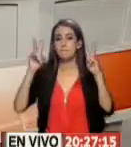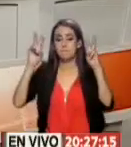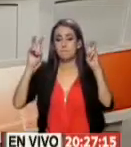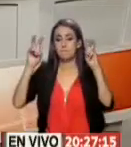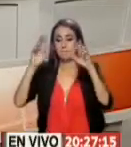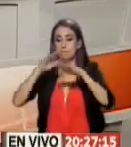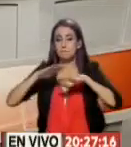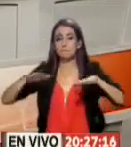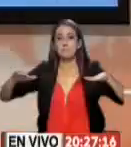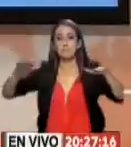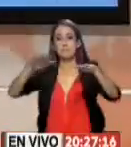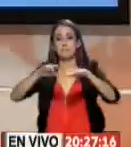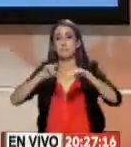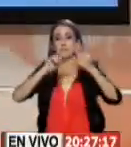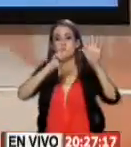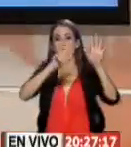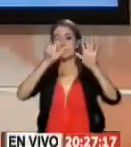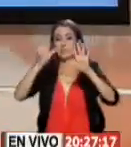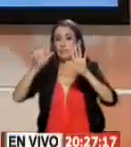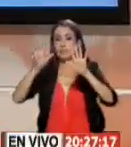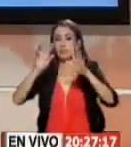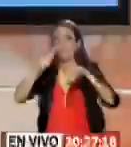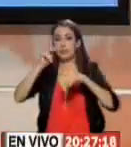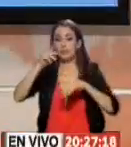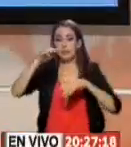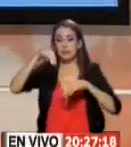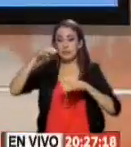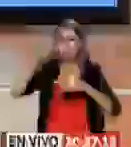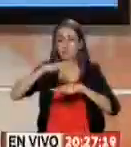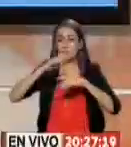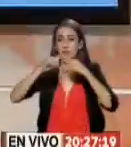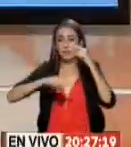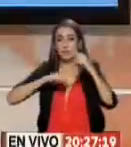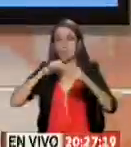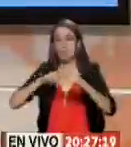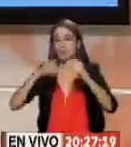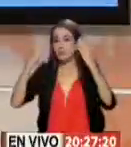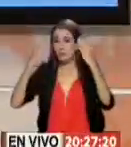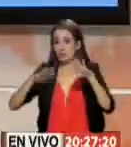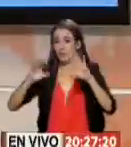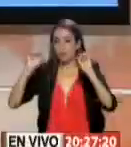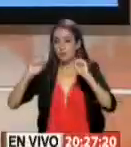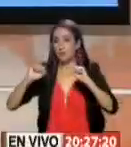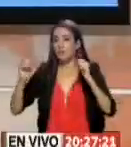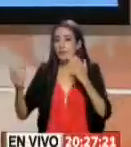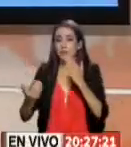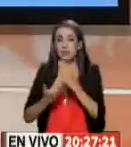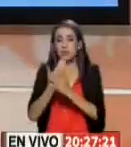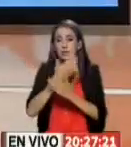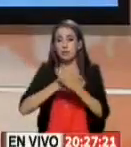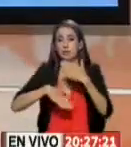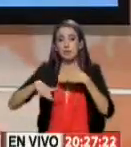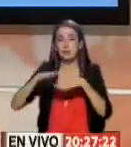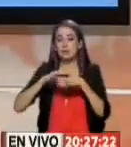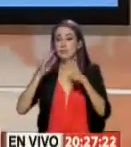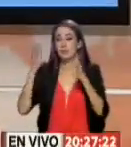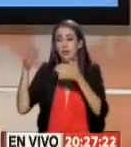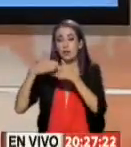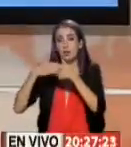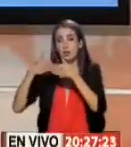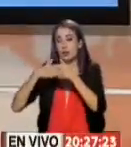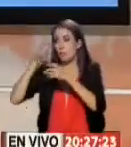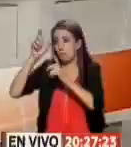los 78 kilómetros que estaban en disputa en aquellos años, y ya finalmente se estableció un nuevo relacionamiento con nuestros vecinos del